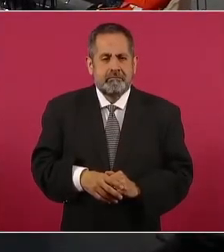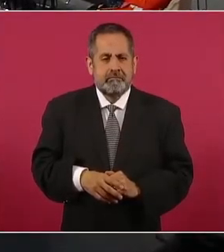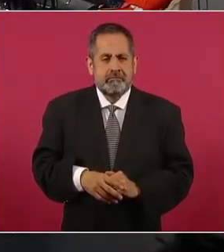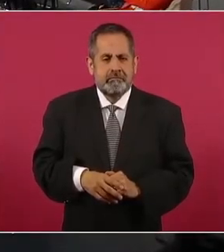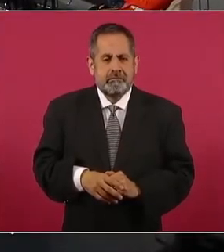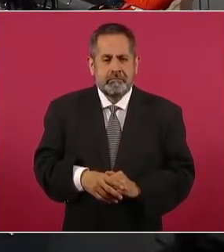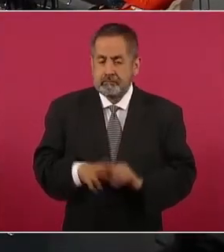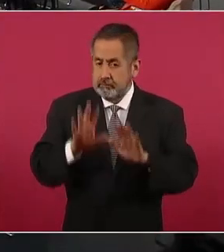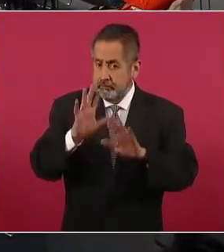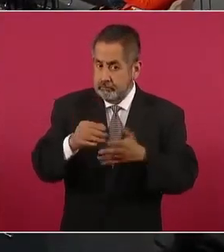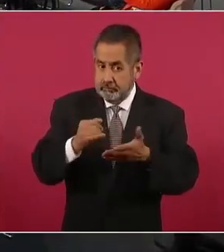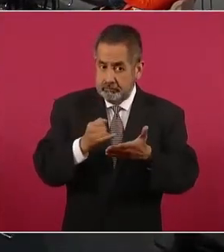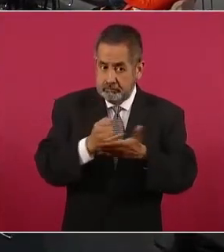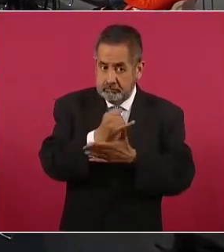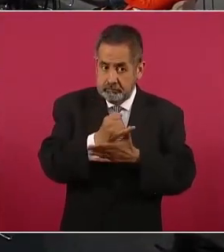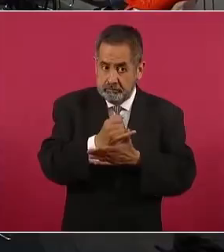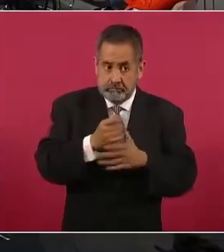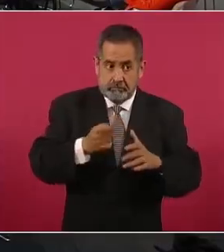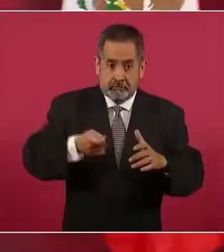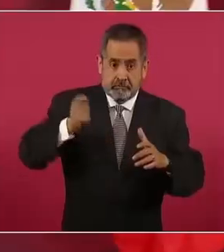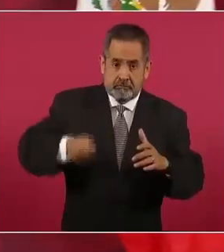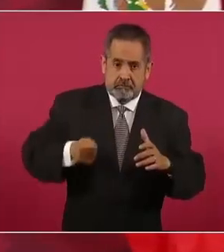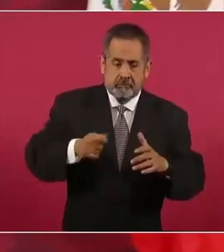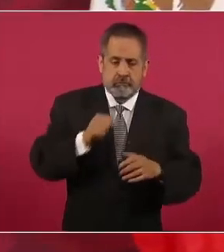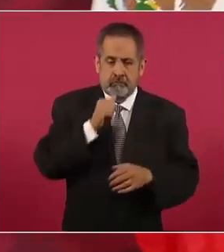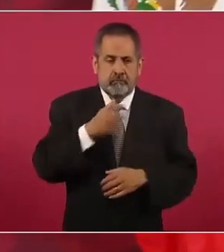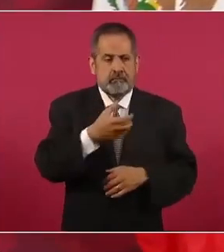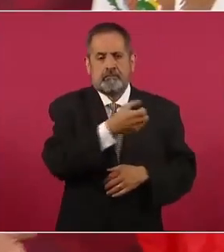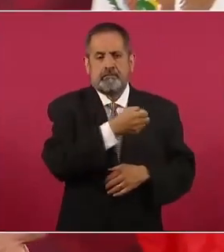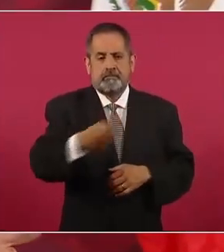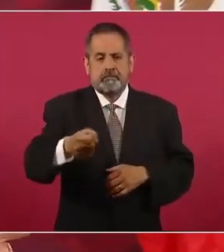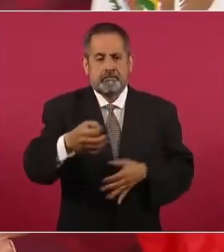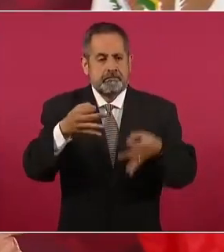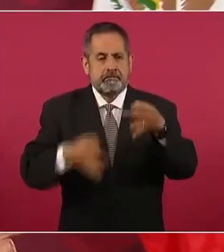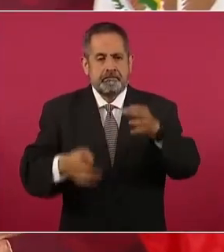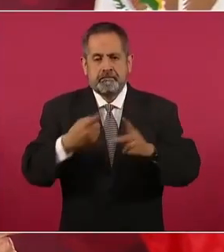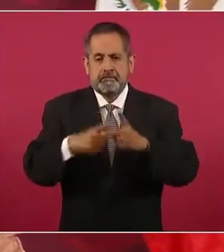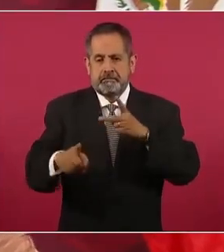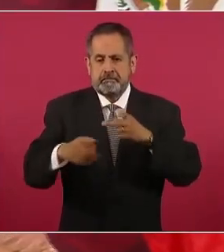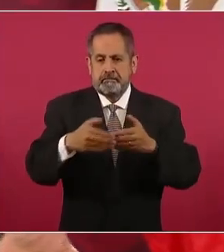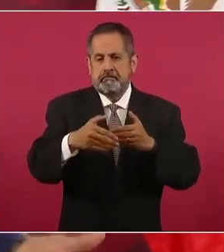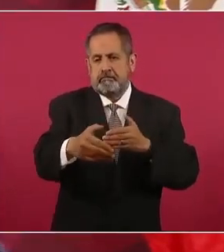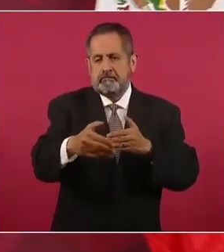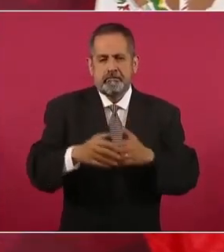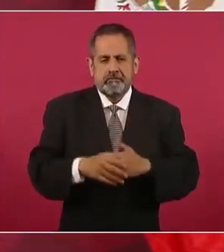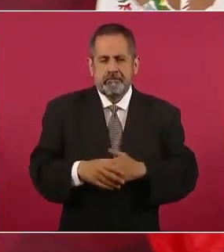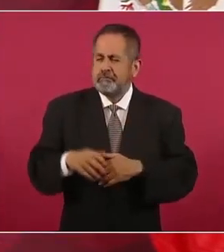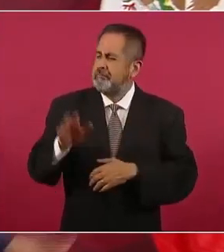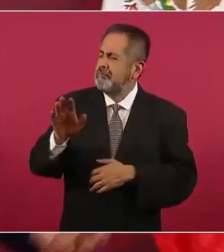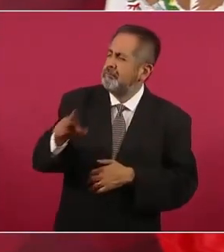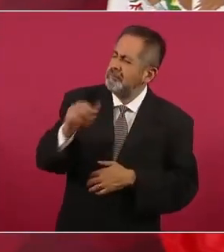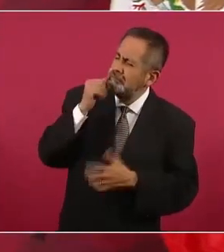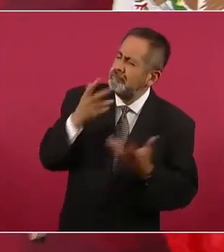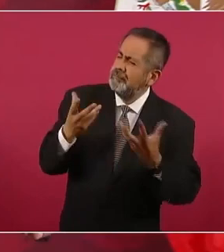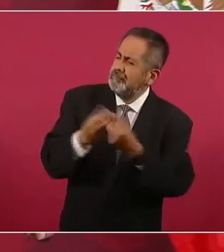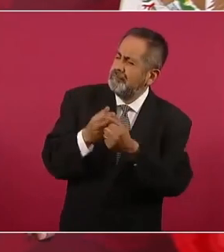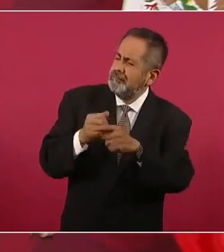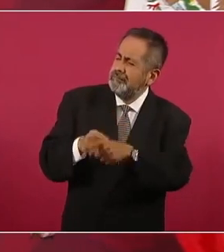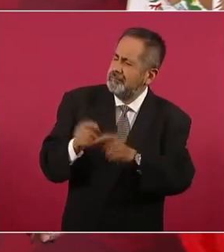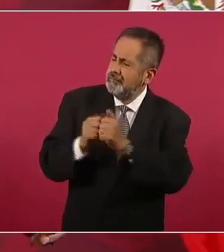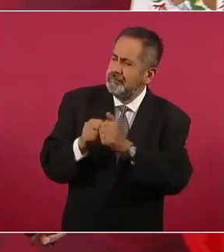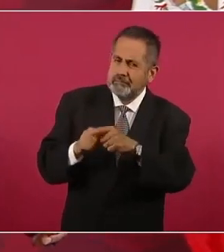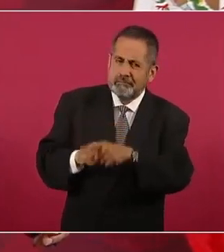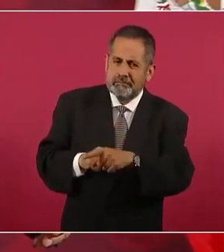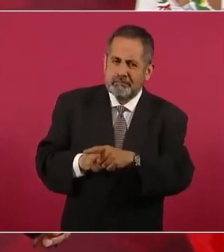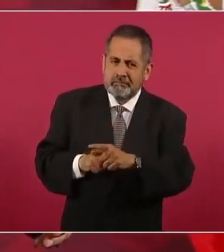Es un auto de formal prisión, todavía no es sentencia. Pero eso es el que estaba ahí junto con